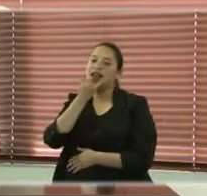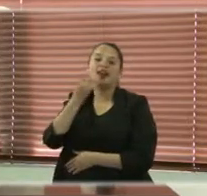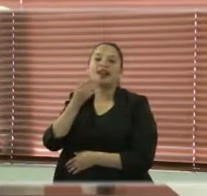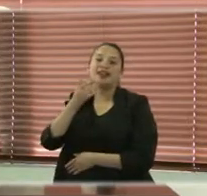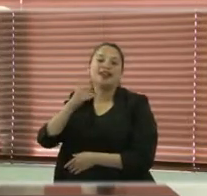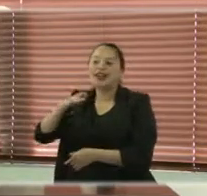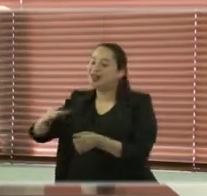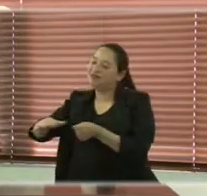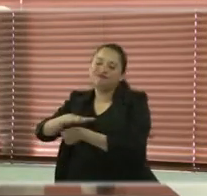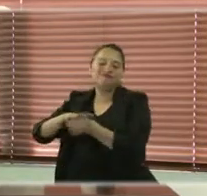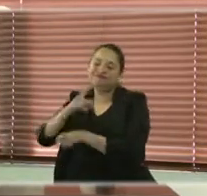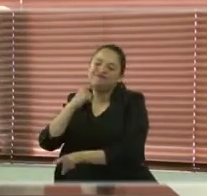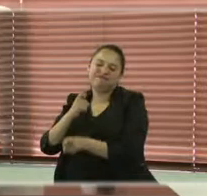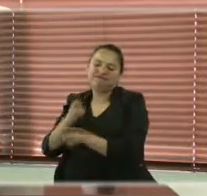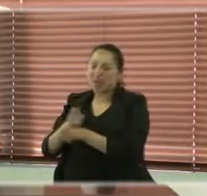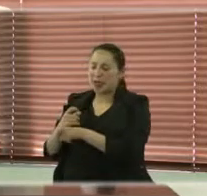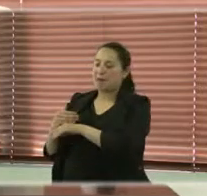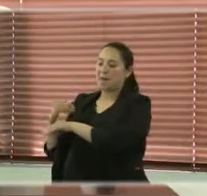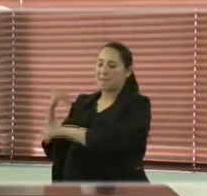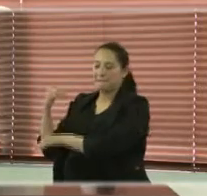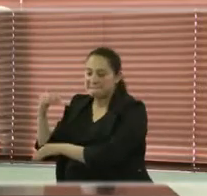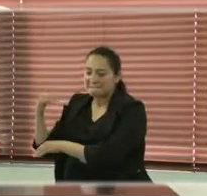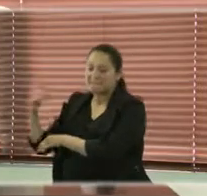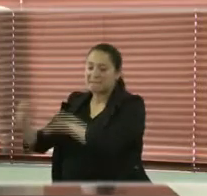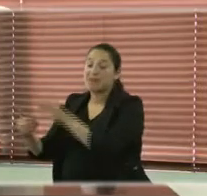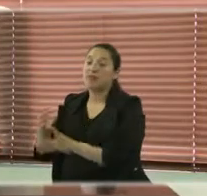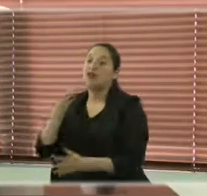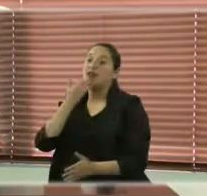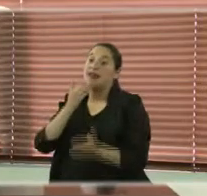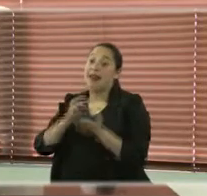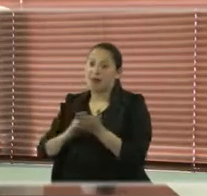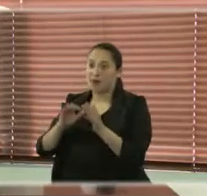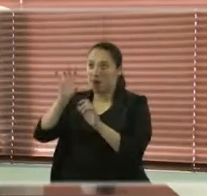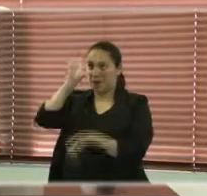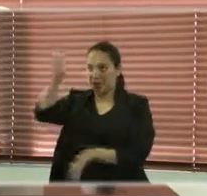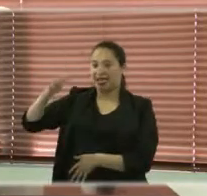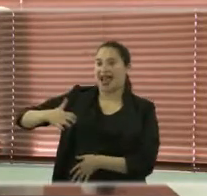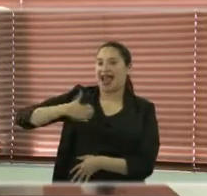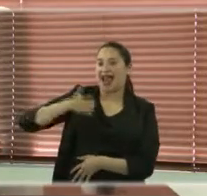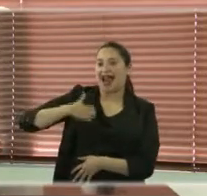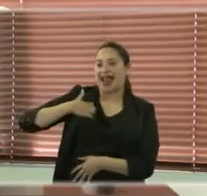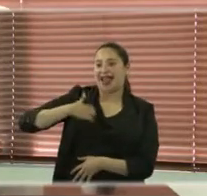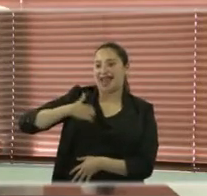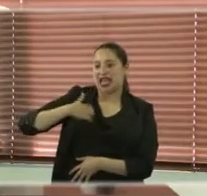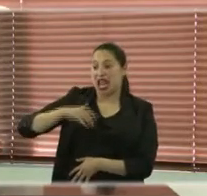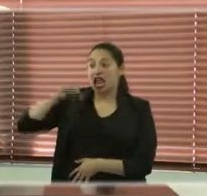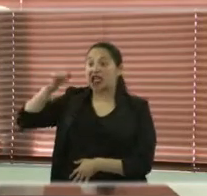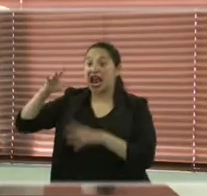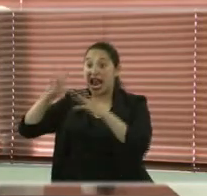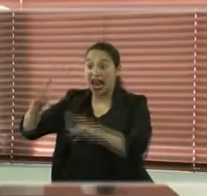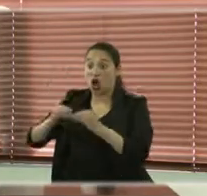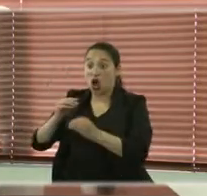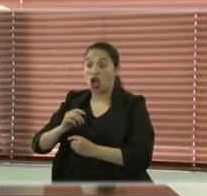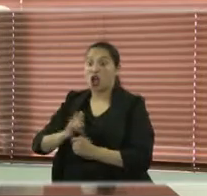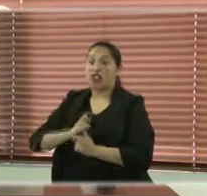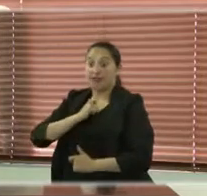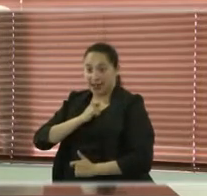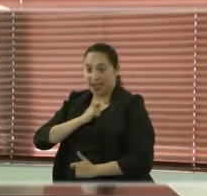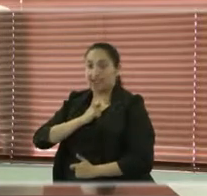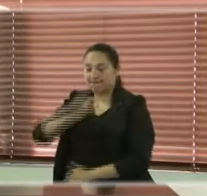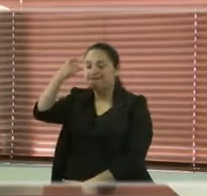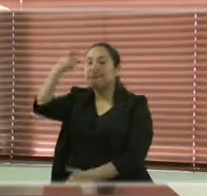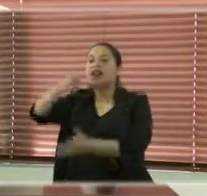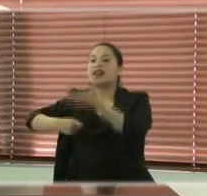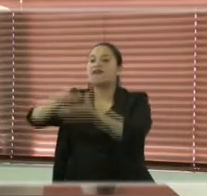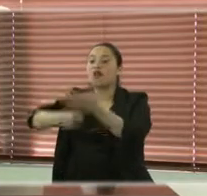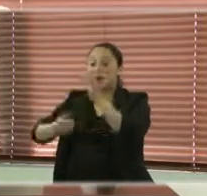en Argentina por ejemplo también unas reformas muy importantes en el código civil sin embargo todavía